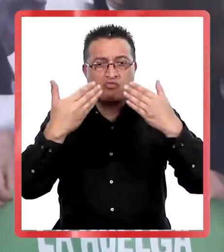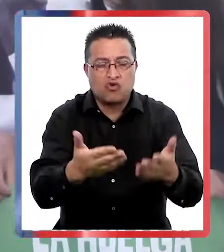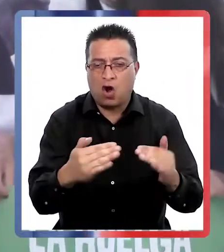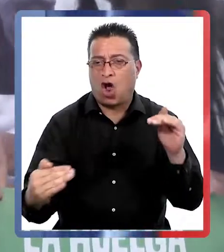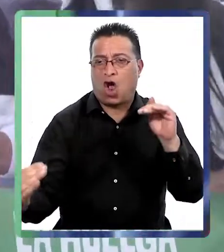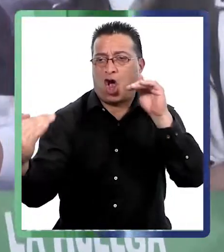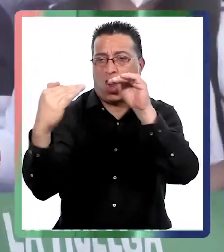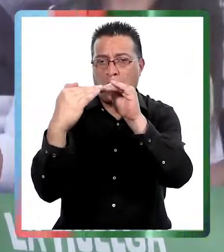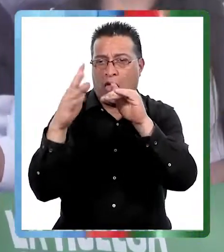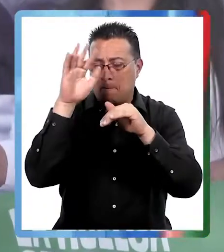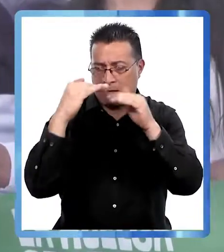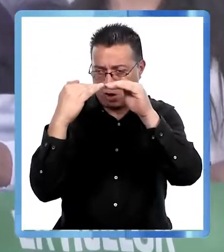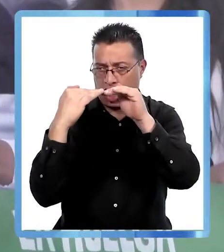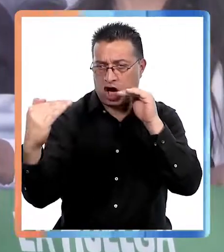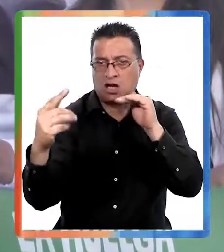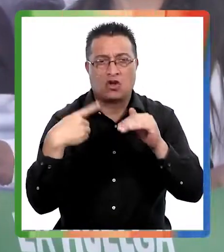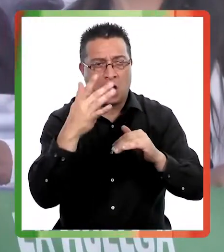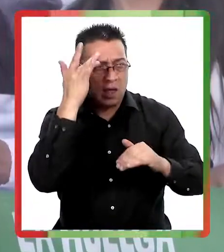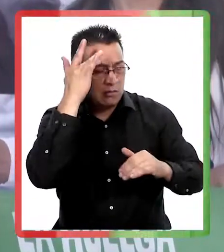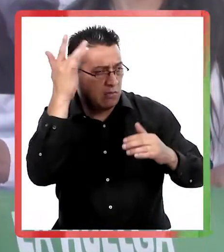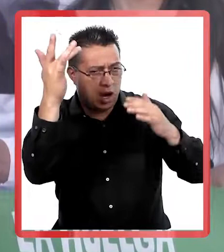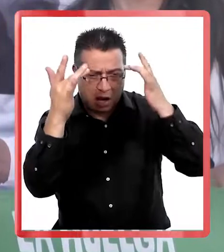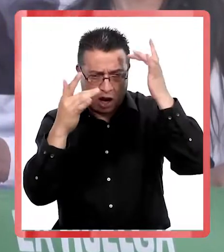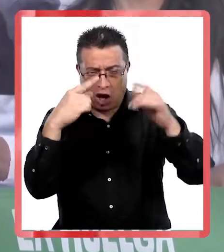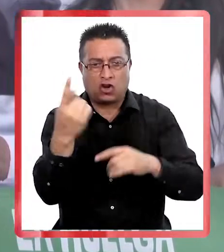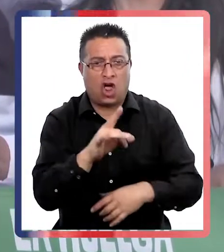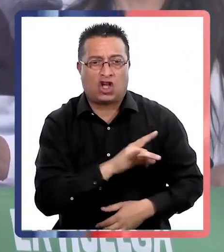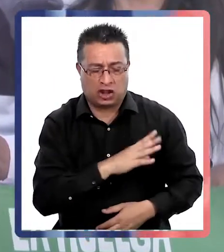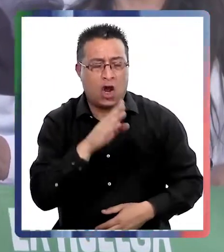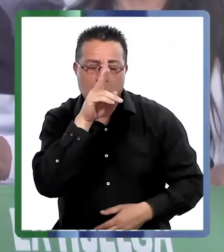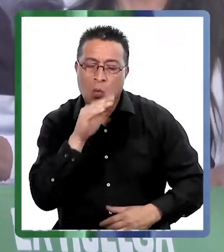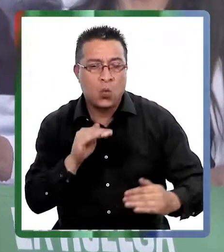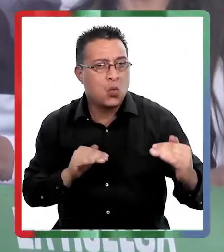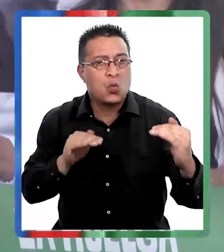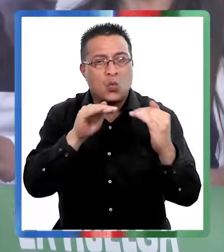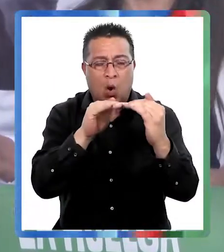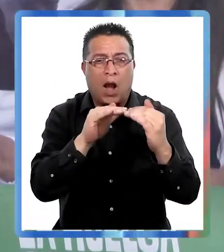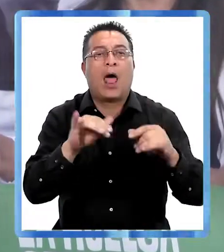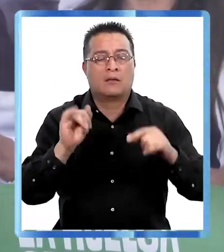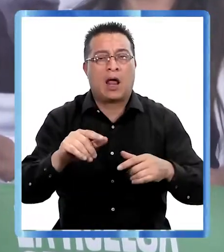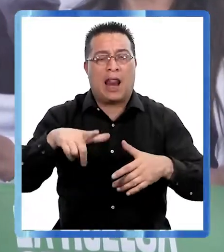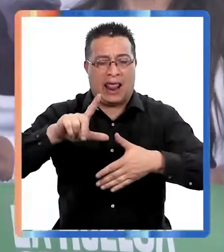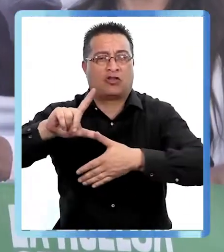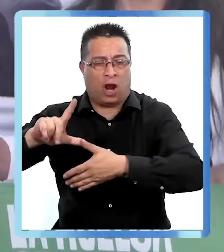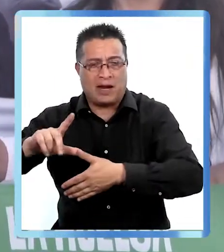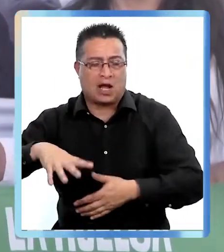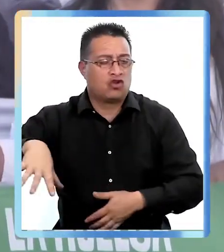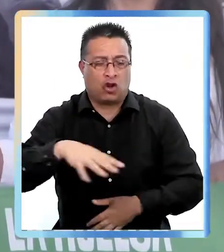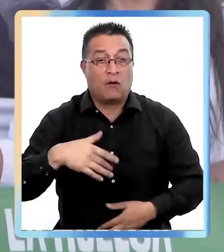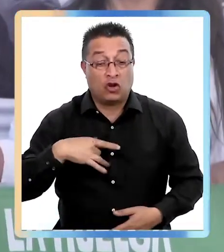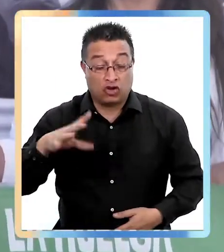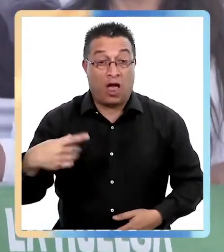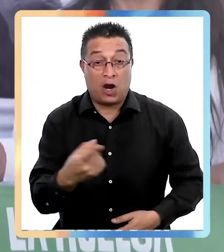igual a igual, a la misma altura de las grandes pensadoras que ha tenido este país y que han tenido en Latinoamérica,